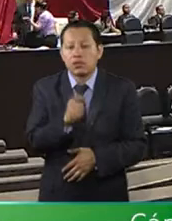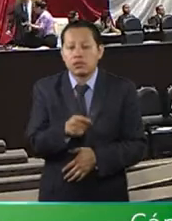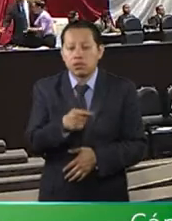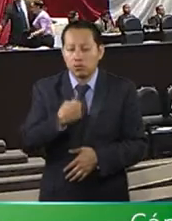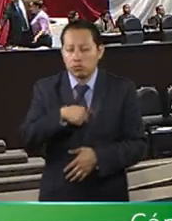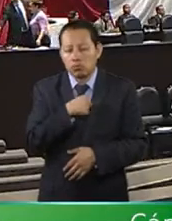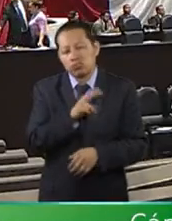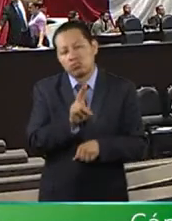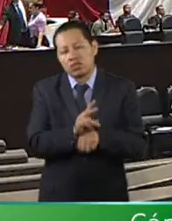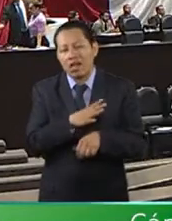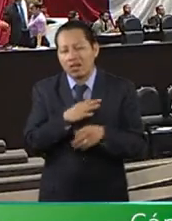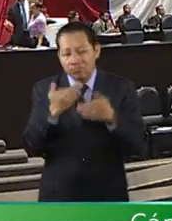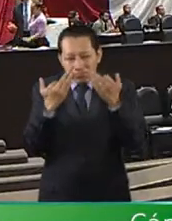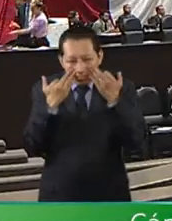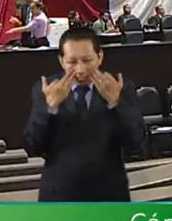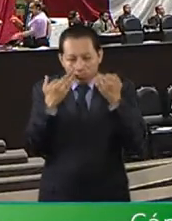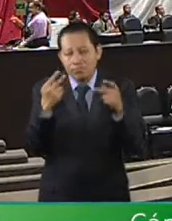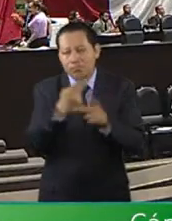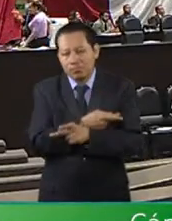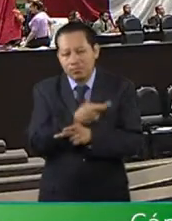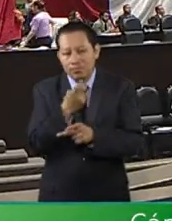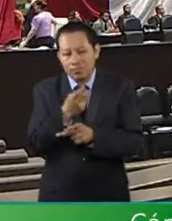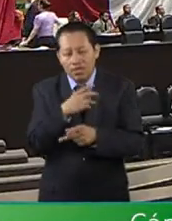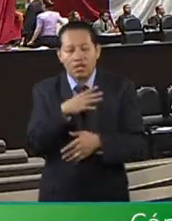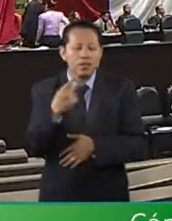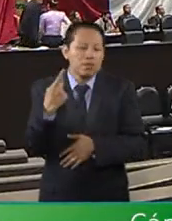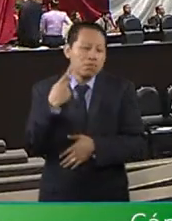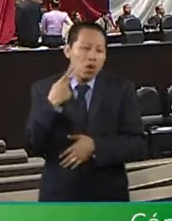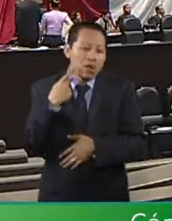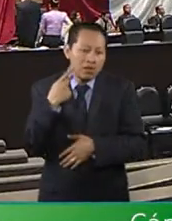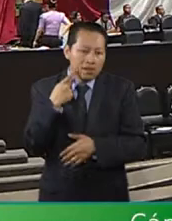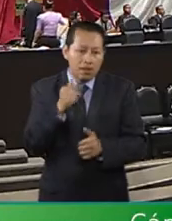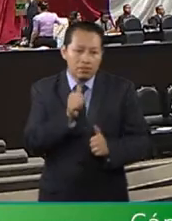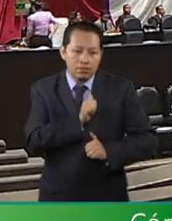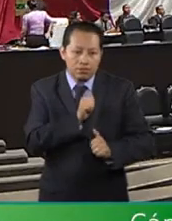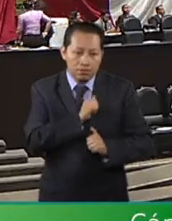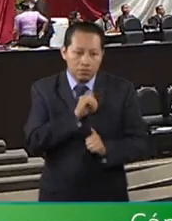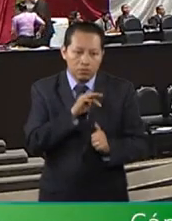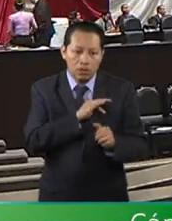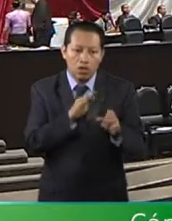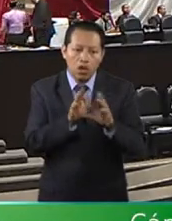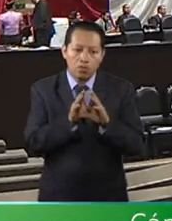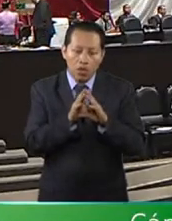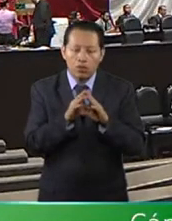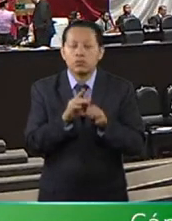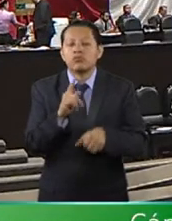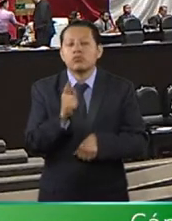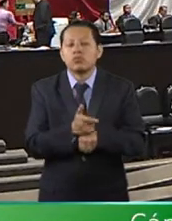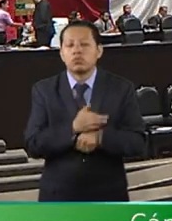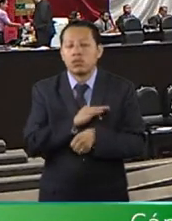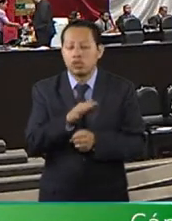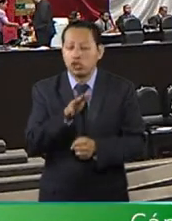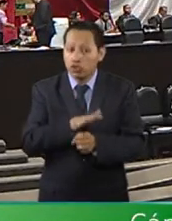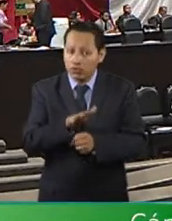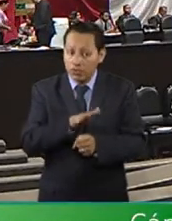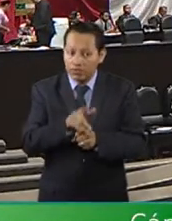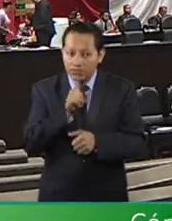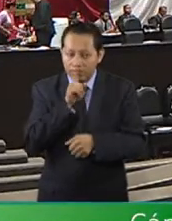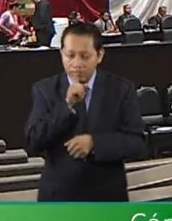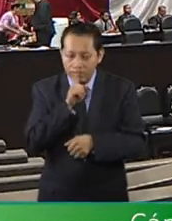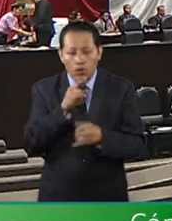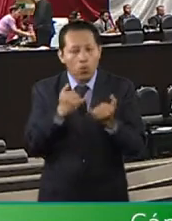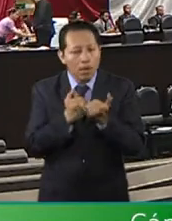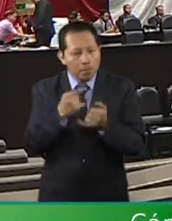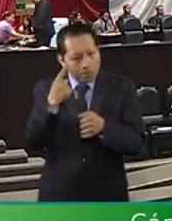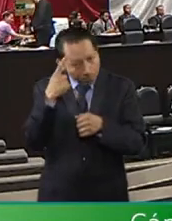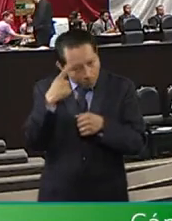la observación de la realidad la política de la militarización ha demostrado ser insuficiente y contraproducente en